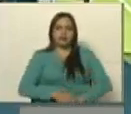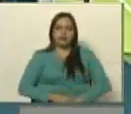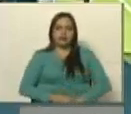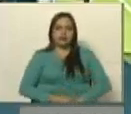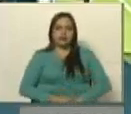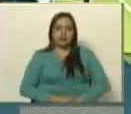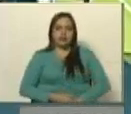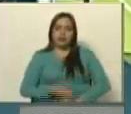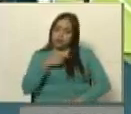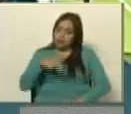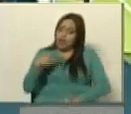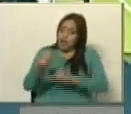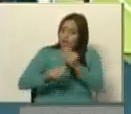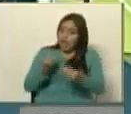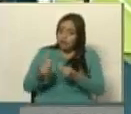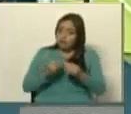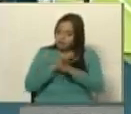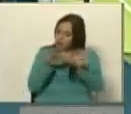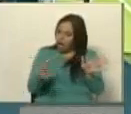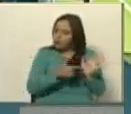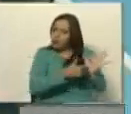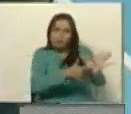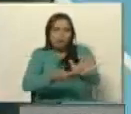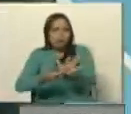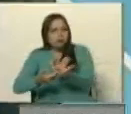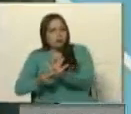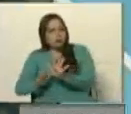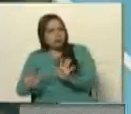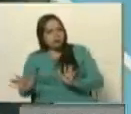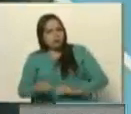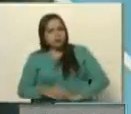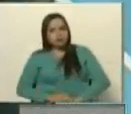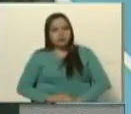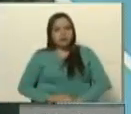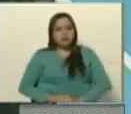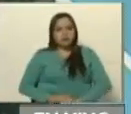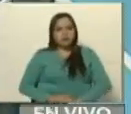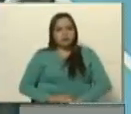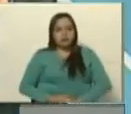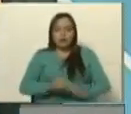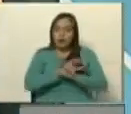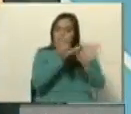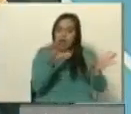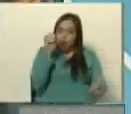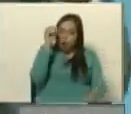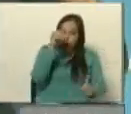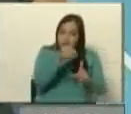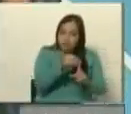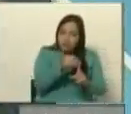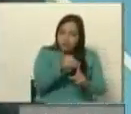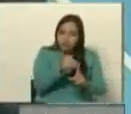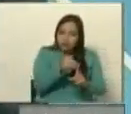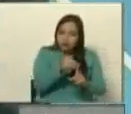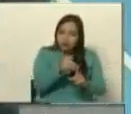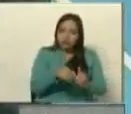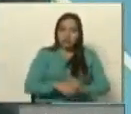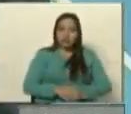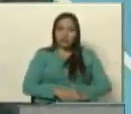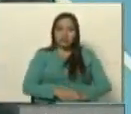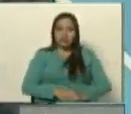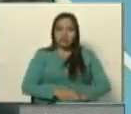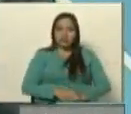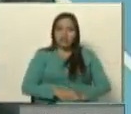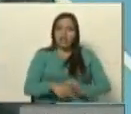hemos hecho con total transparencia, con un mandato cierto, el mandato legítimo que tiene el